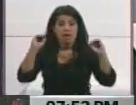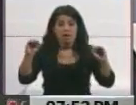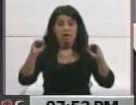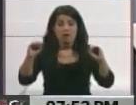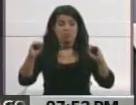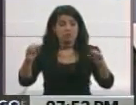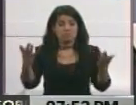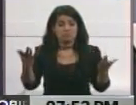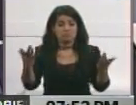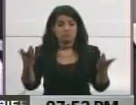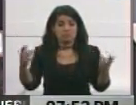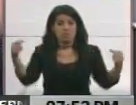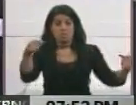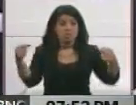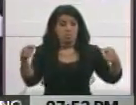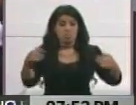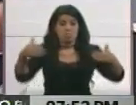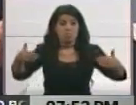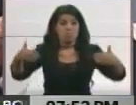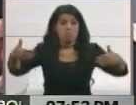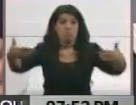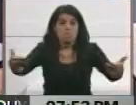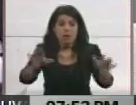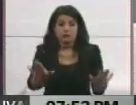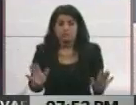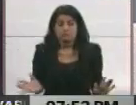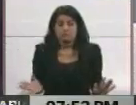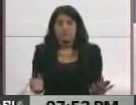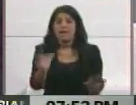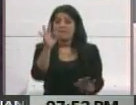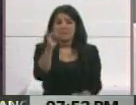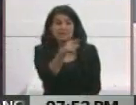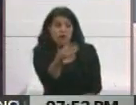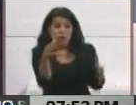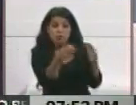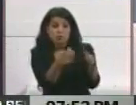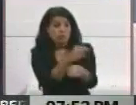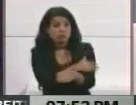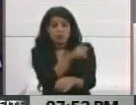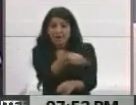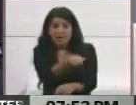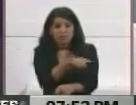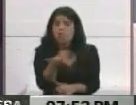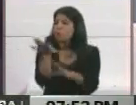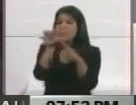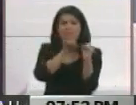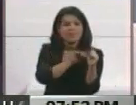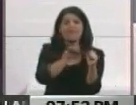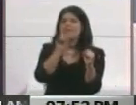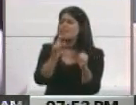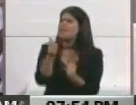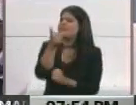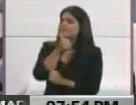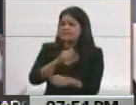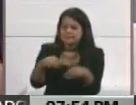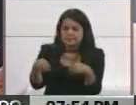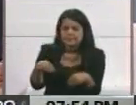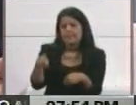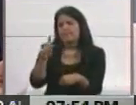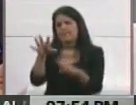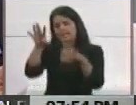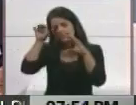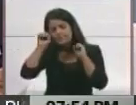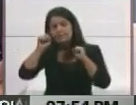todavía lo que estamos diciendo ese sector de la oposición no entiende el diálogo la tolerancia la comprensión el